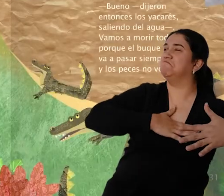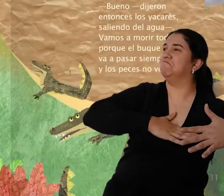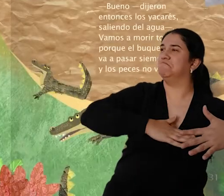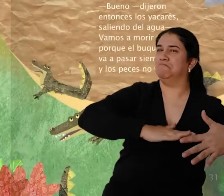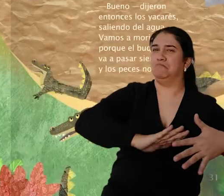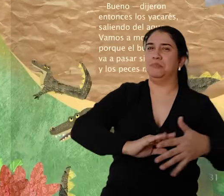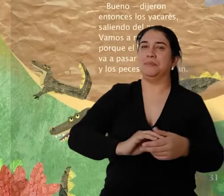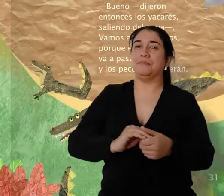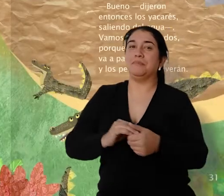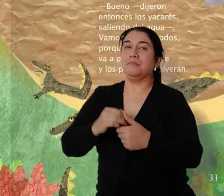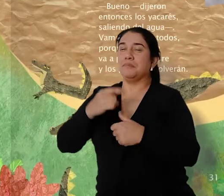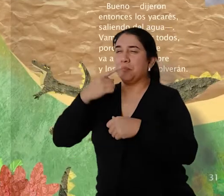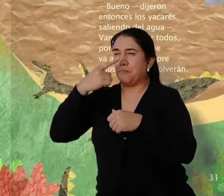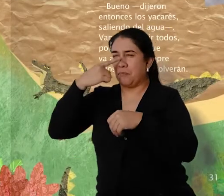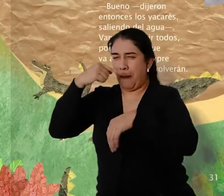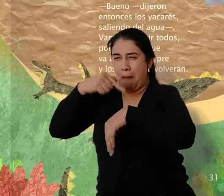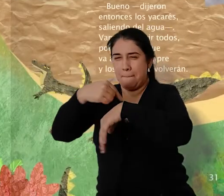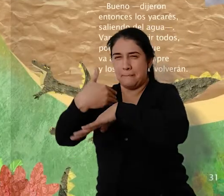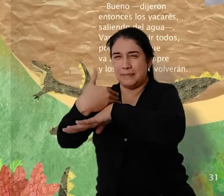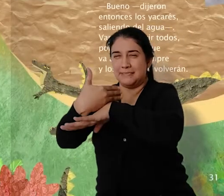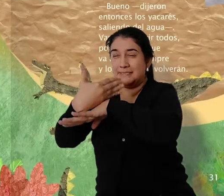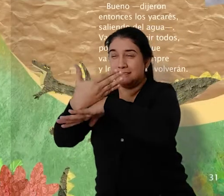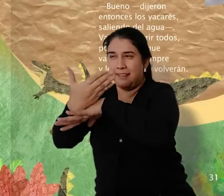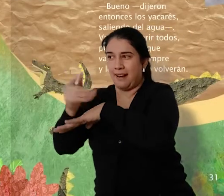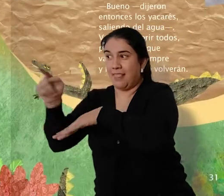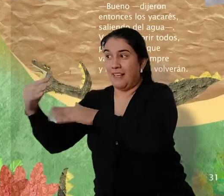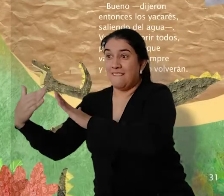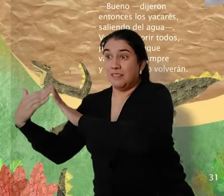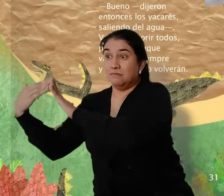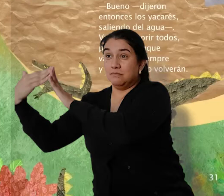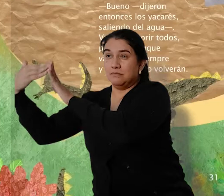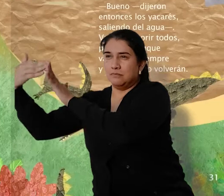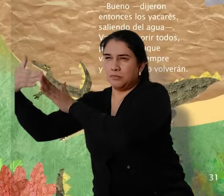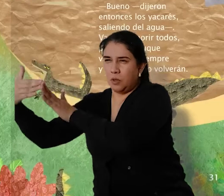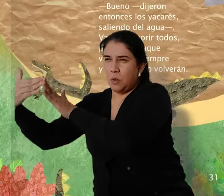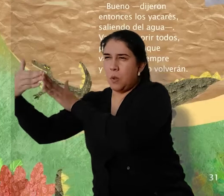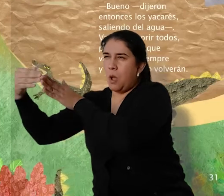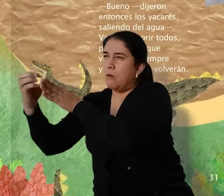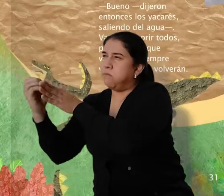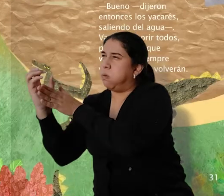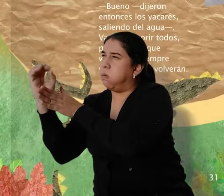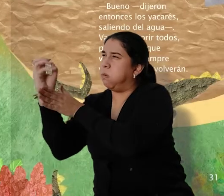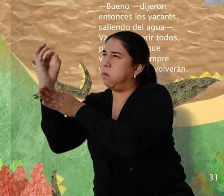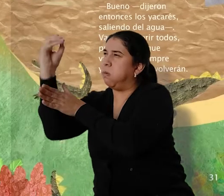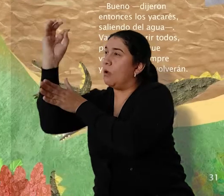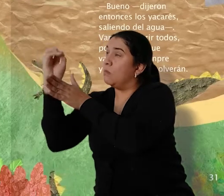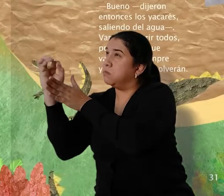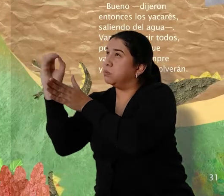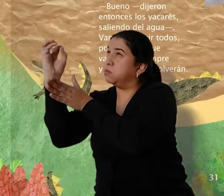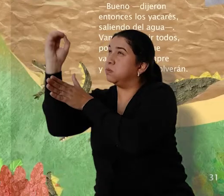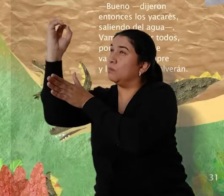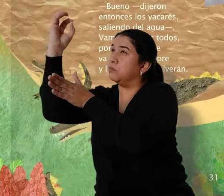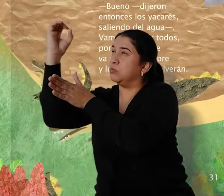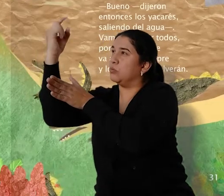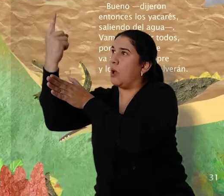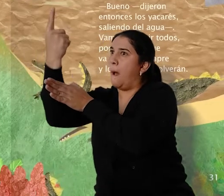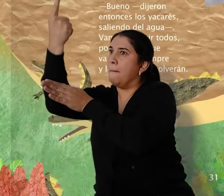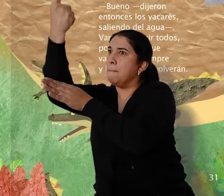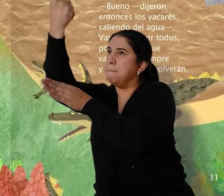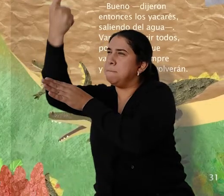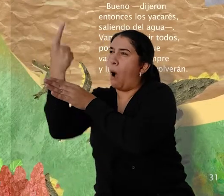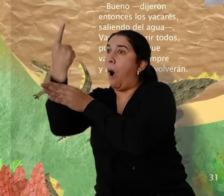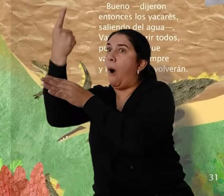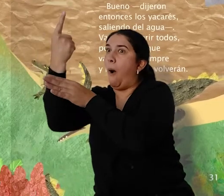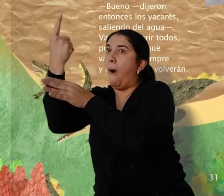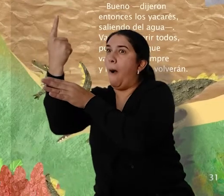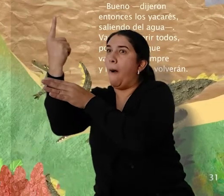Pero un rato después, el buque volvió a llenarse de humo, y con un horrible estampido la bala reventó en el medio del